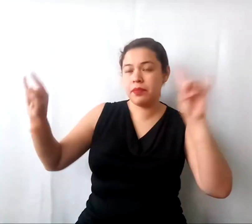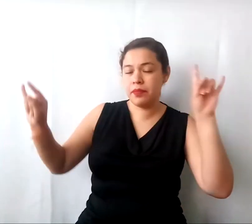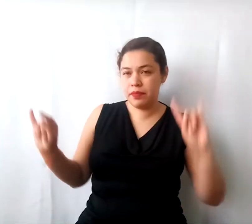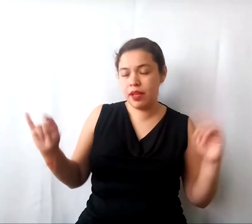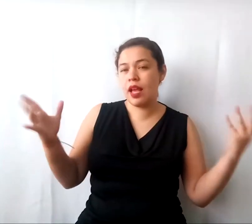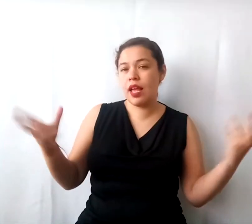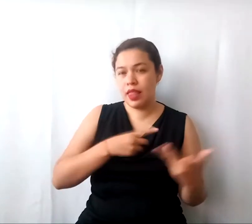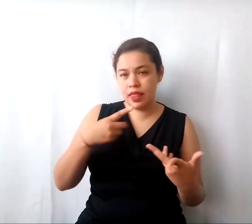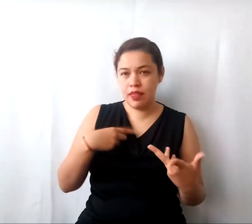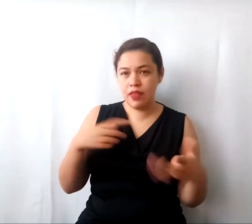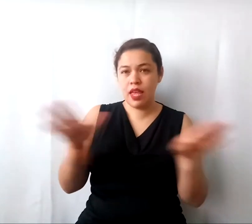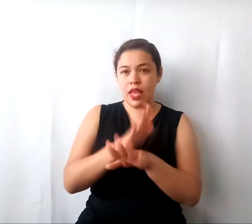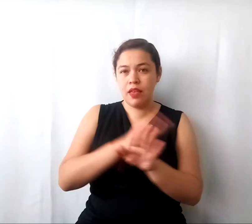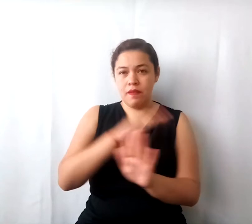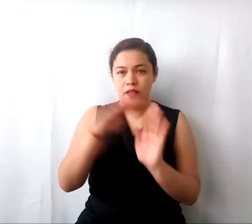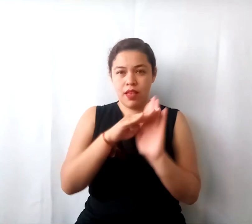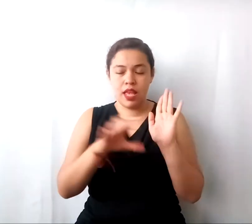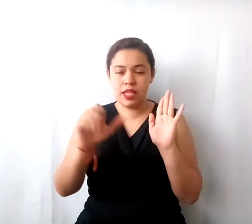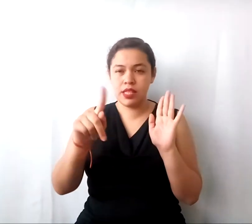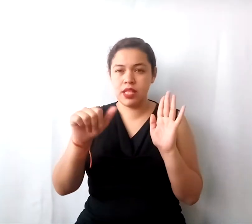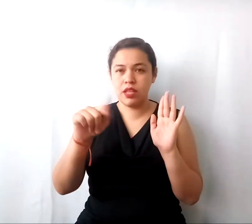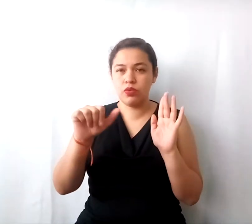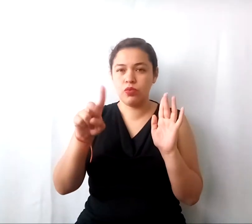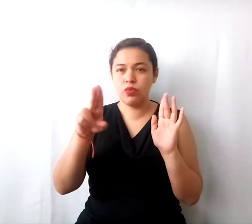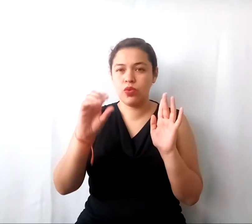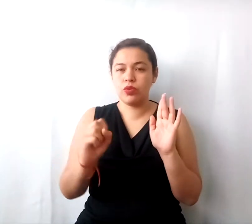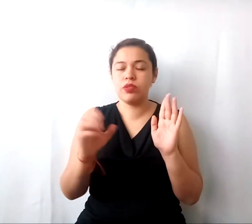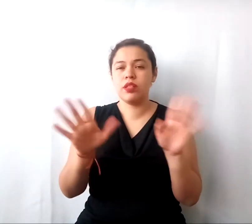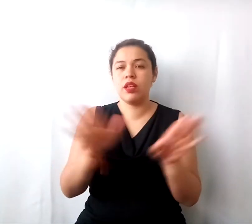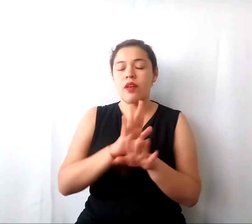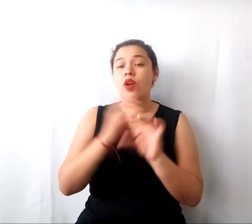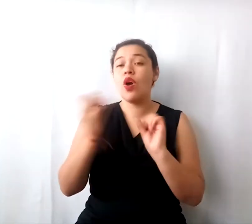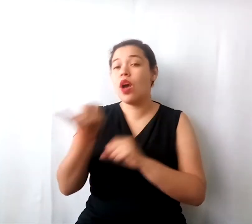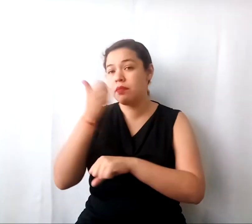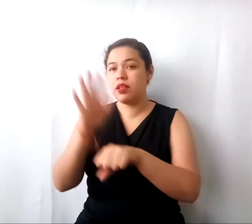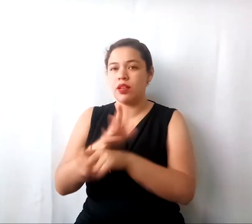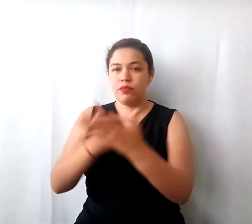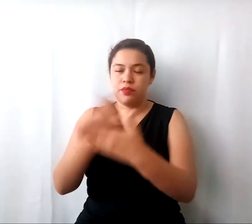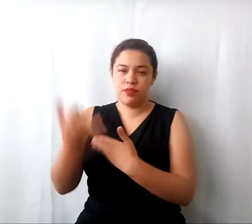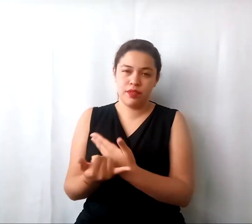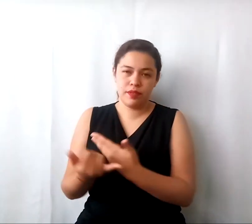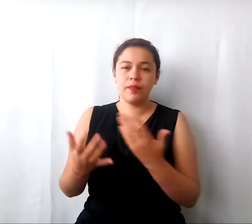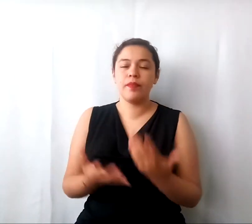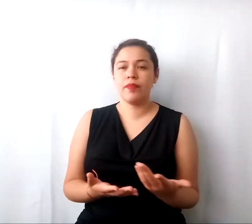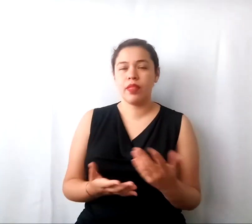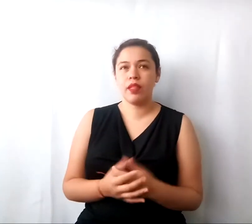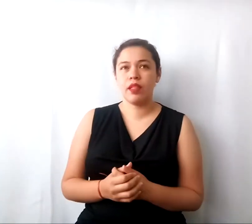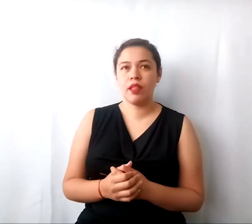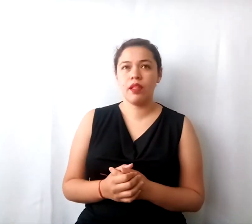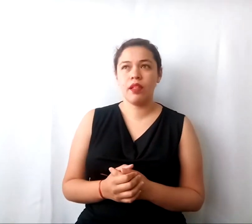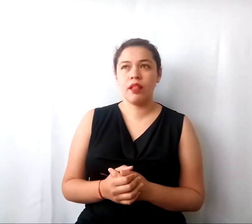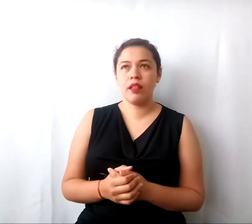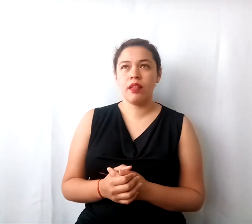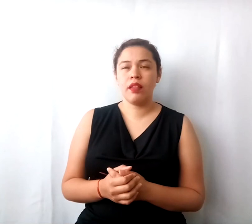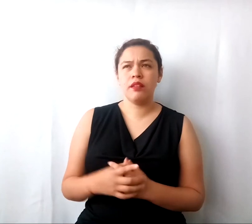haber un cambio de estatutos, ¿no? Sí, o de administrador de proyectos. Así es. Porque en realidad